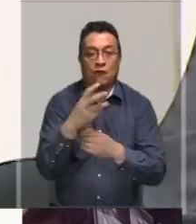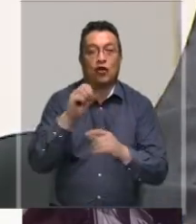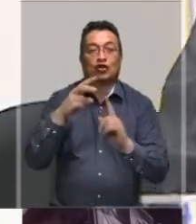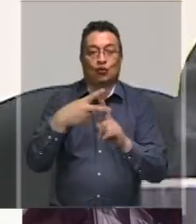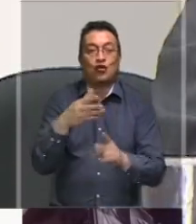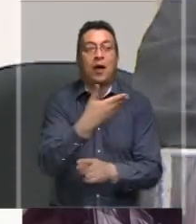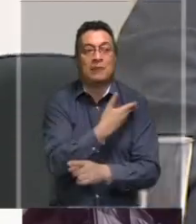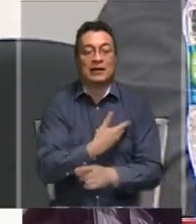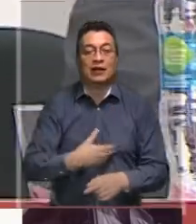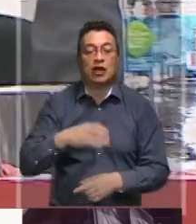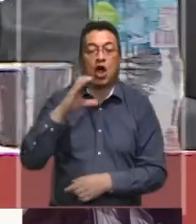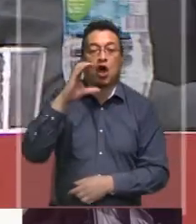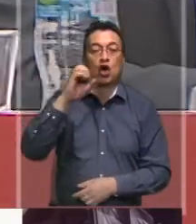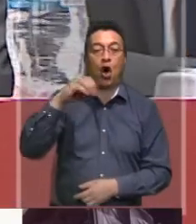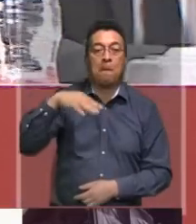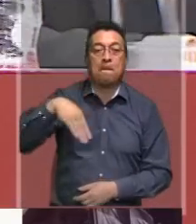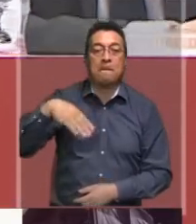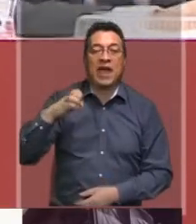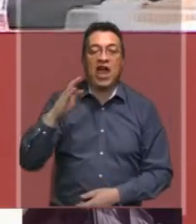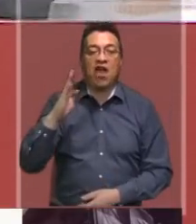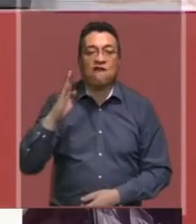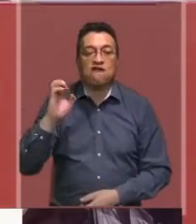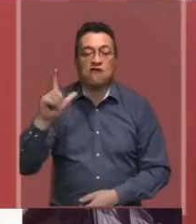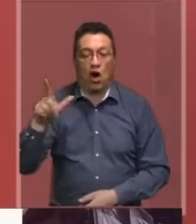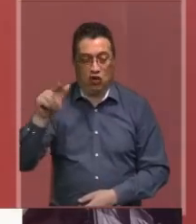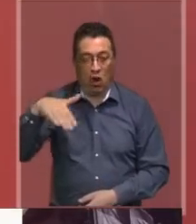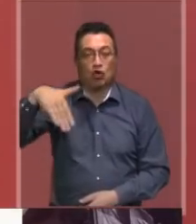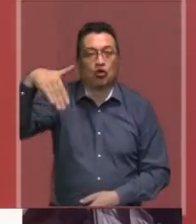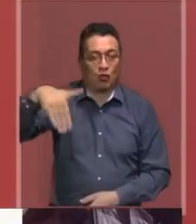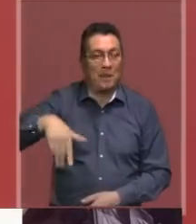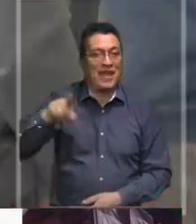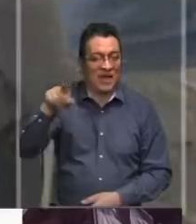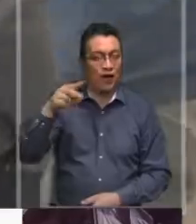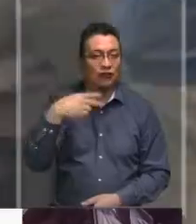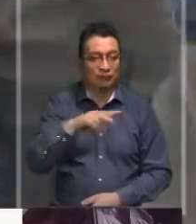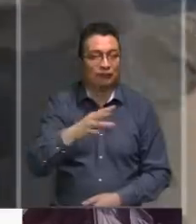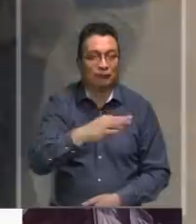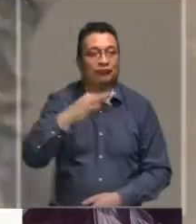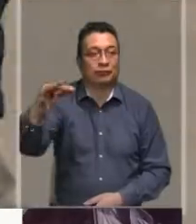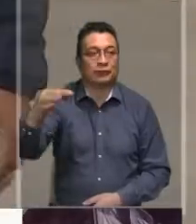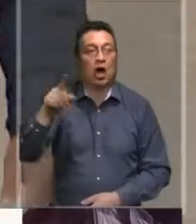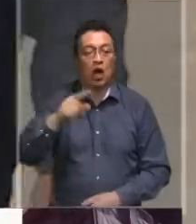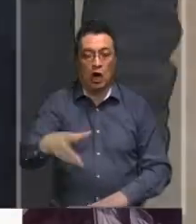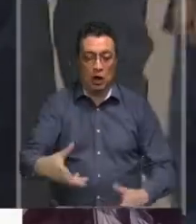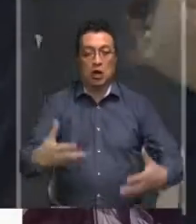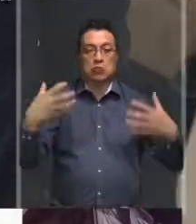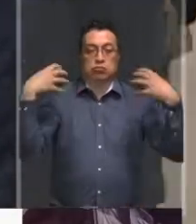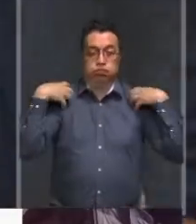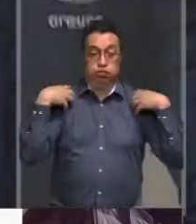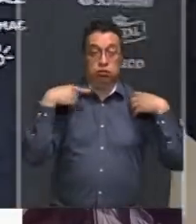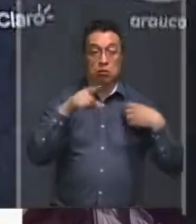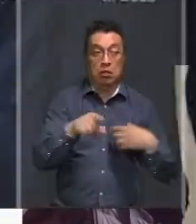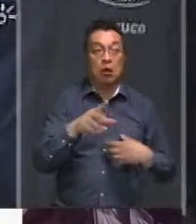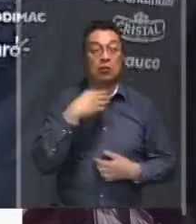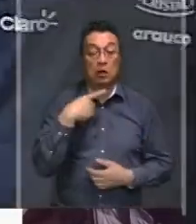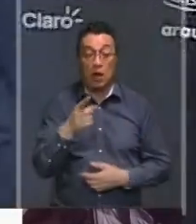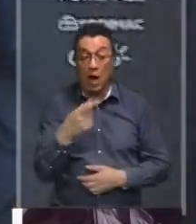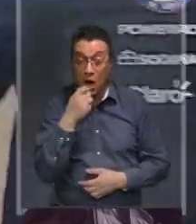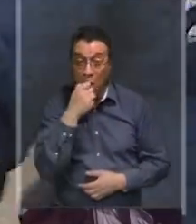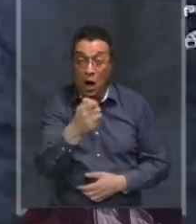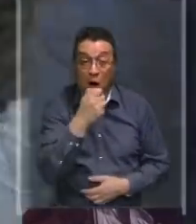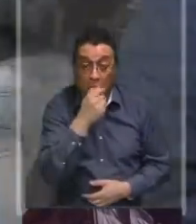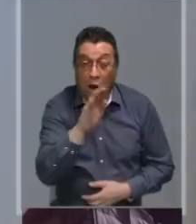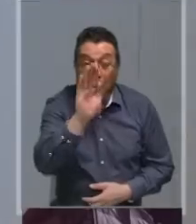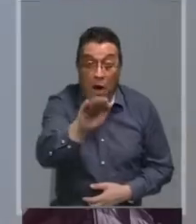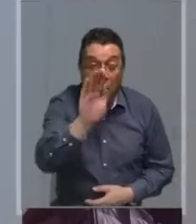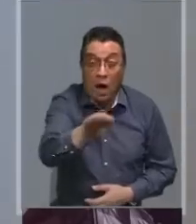vicepresidente de la Conmebol, el ente rector del fútbol sudamericano. Pero pese a su investidura y responsabilidad, al cierre de este